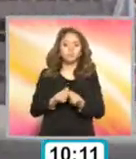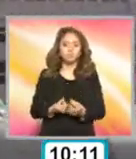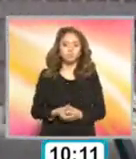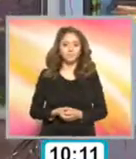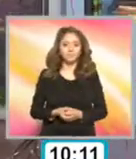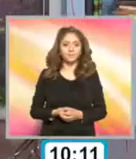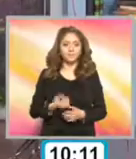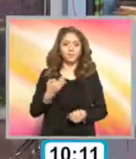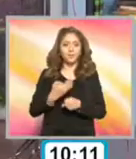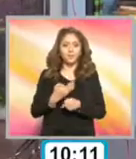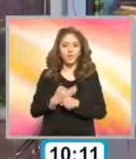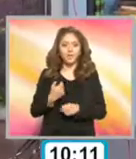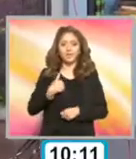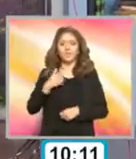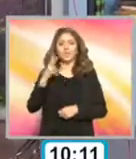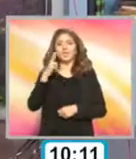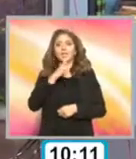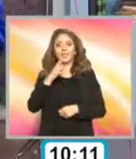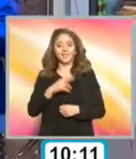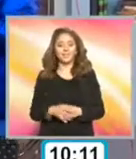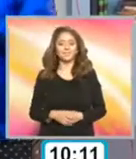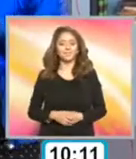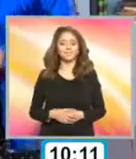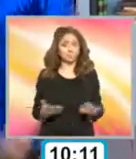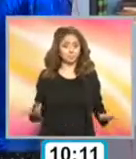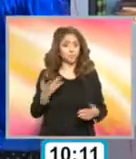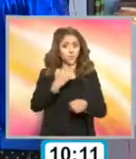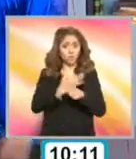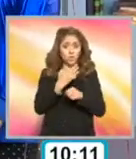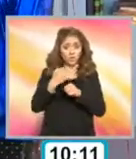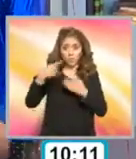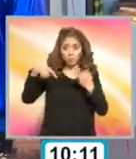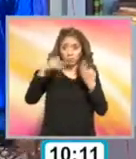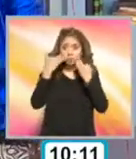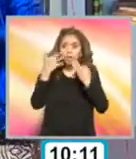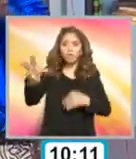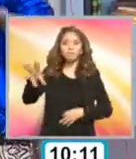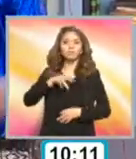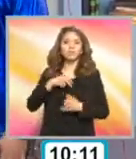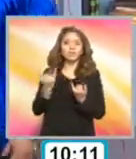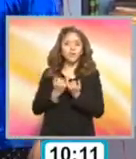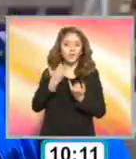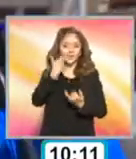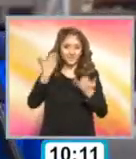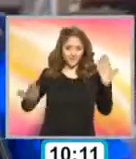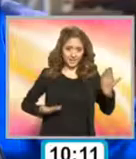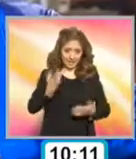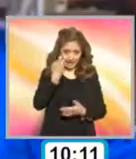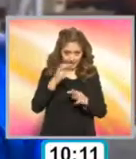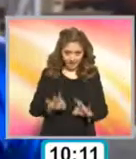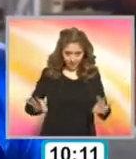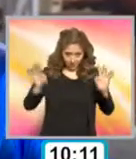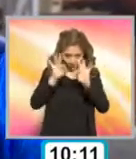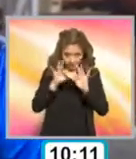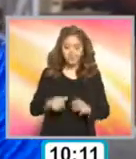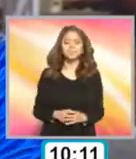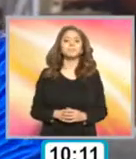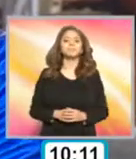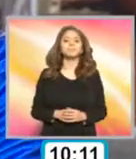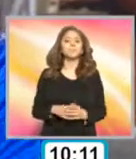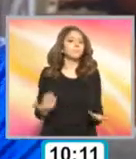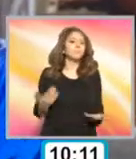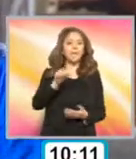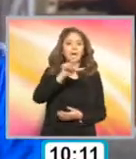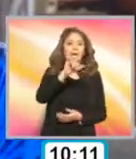aquí con el aire, ¿verdad? No, es que lo padre es que transmiten esa buena energía y nos ponen a bailar a todos en bueno, casa. yo creo que eso es lo importante. Los ajenos somos alegría, somos